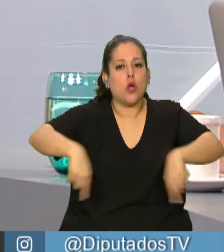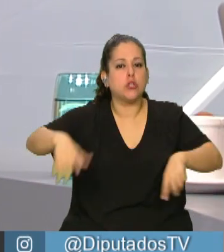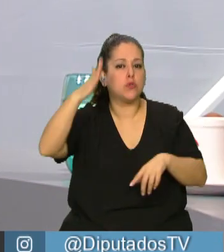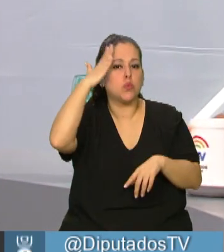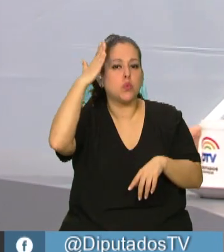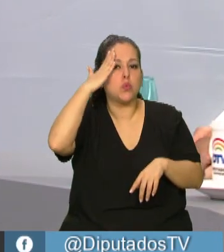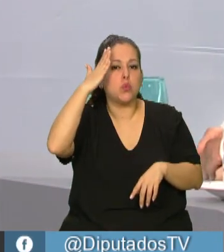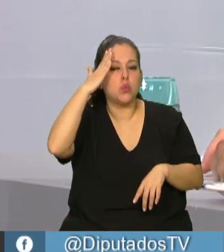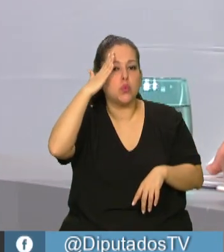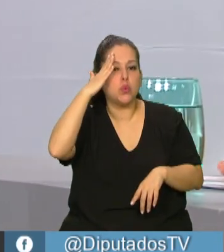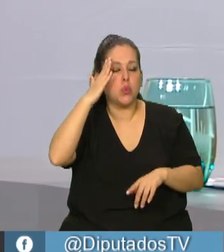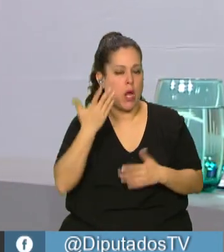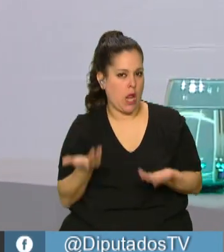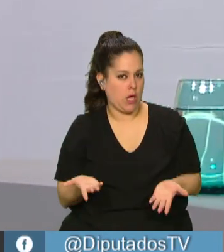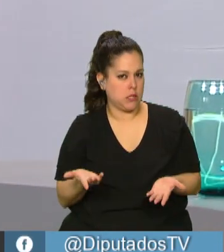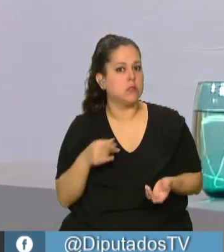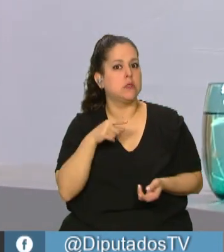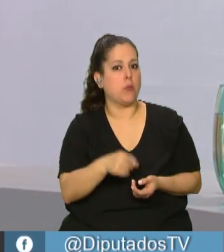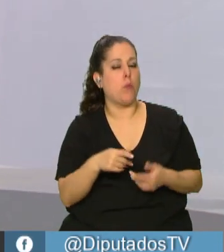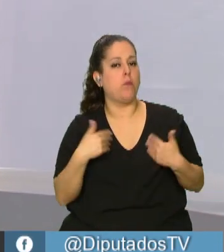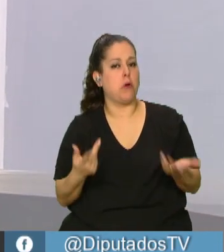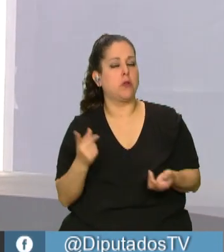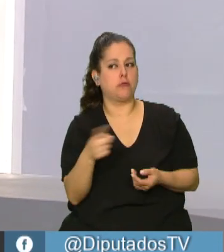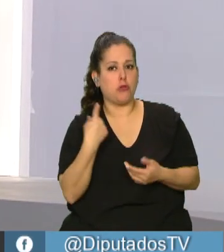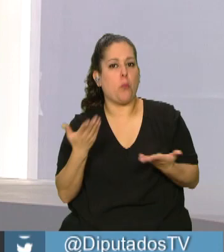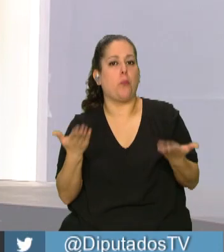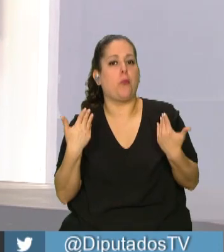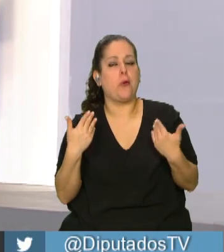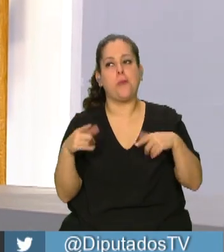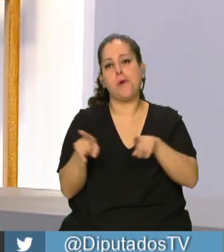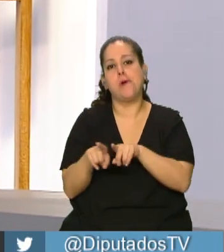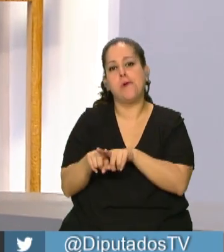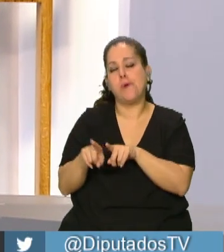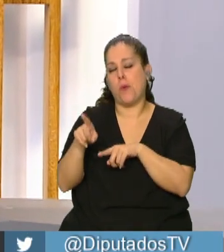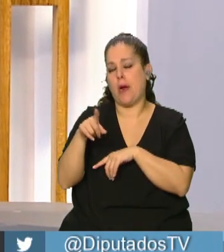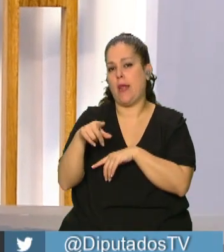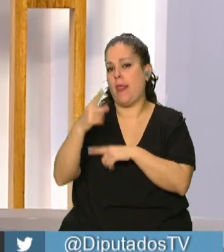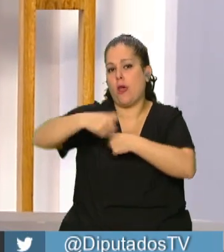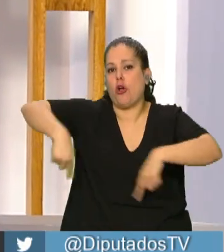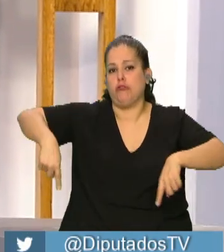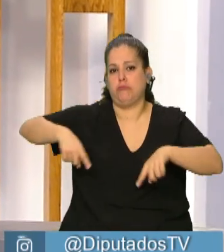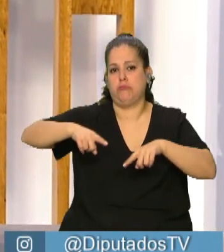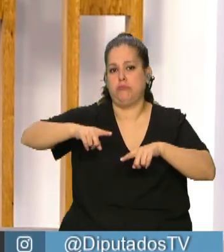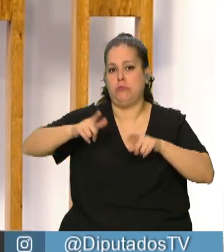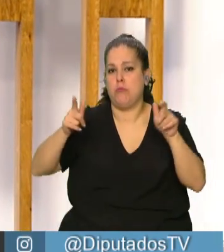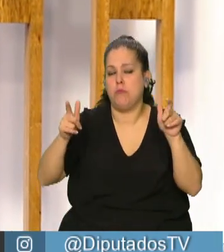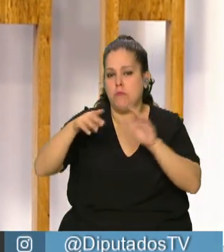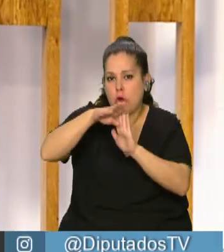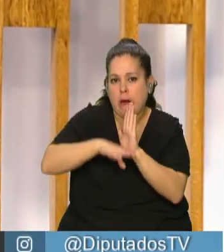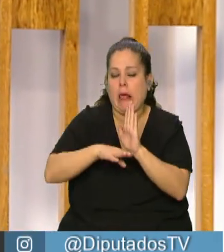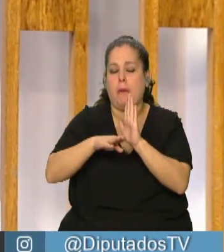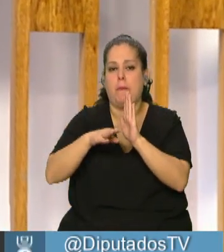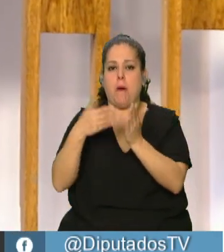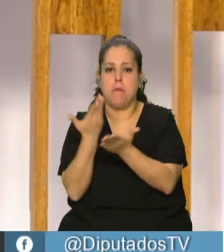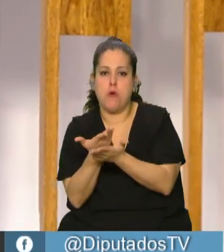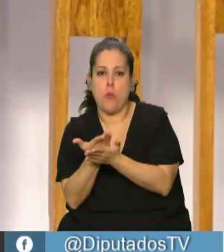transversal, y que por esto mismo es que hemos podido traer todas programaciones y propuestas de gran